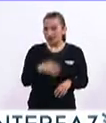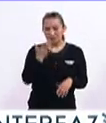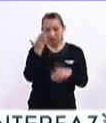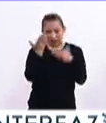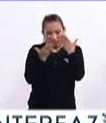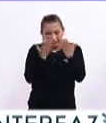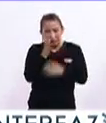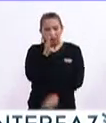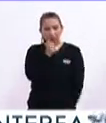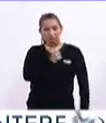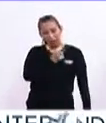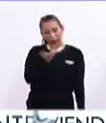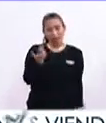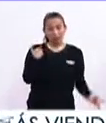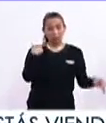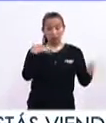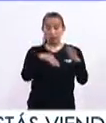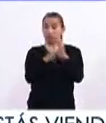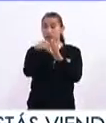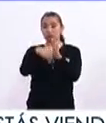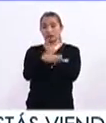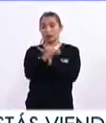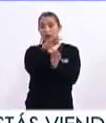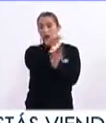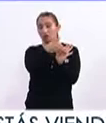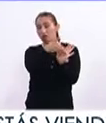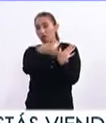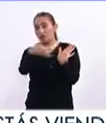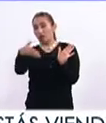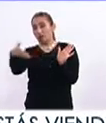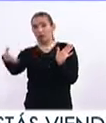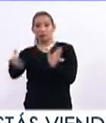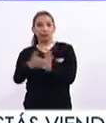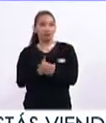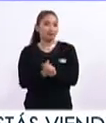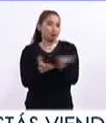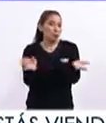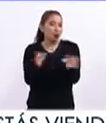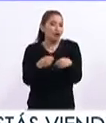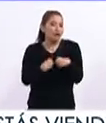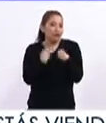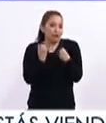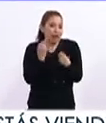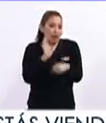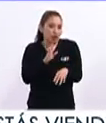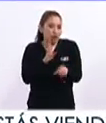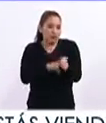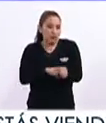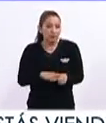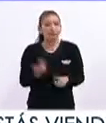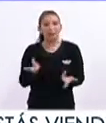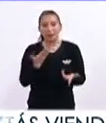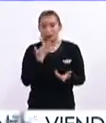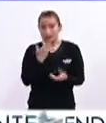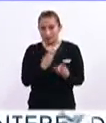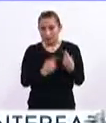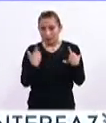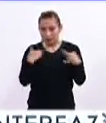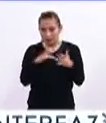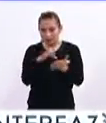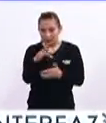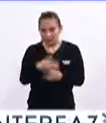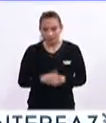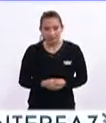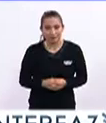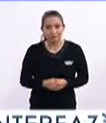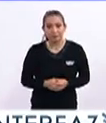por qué pues hay este descontrol tan fuerte de todo pues como el ritmo biológico, ¿no? Claro. Bienvenido, maestro. Muchas gracias por estar con nosotros.